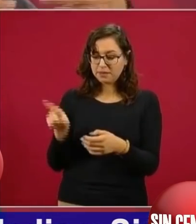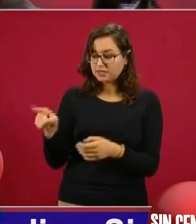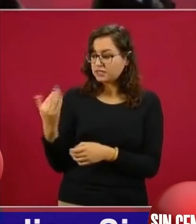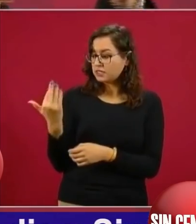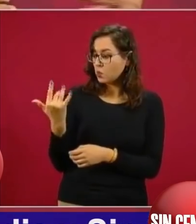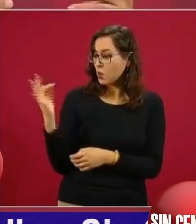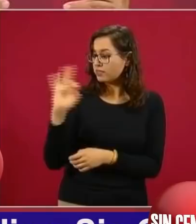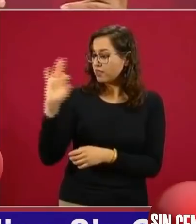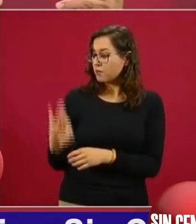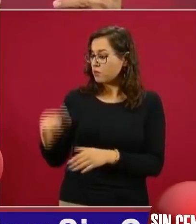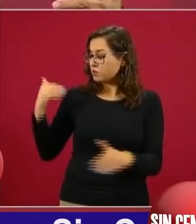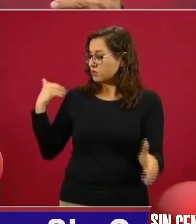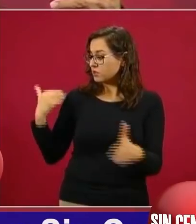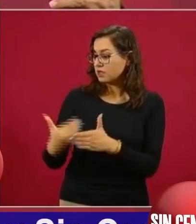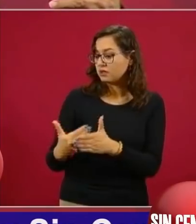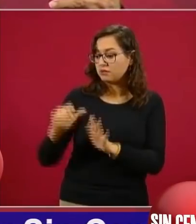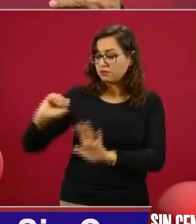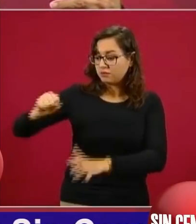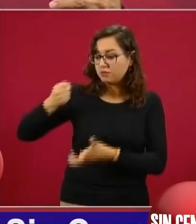durante el periodo neoliberal